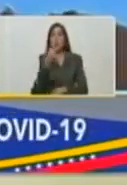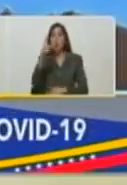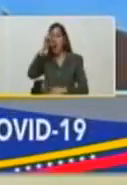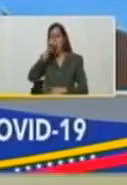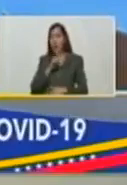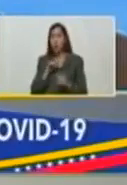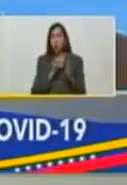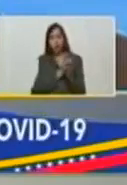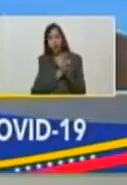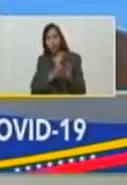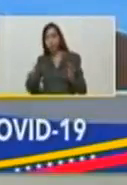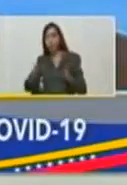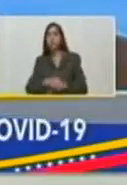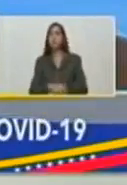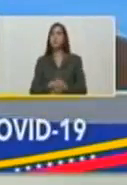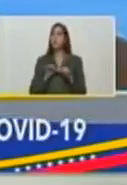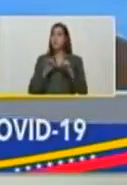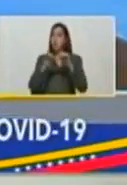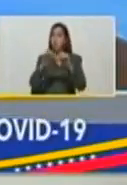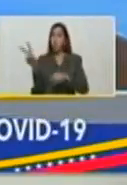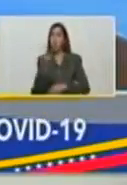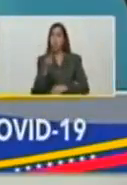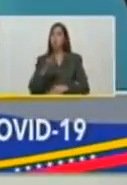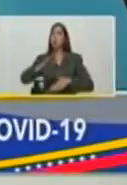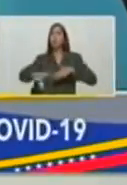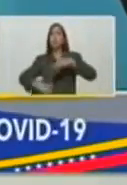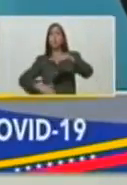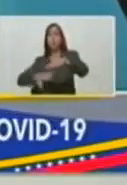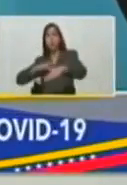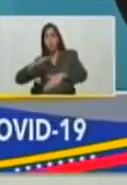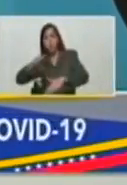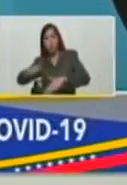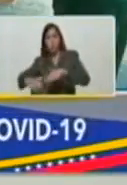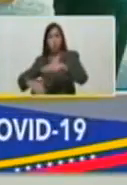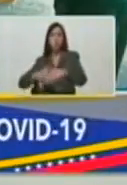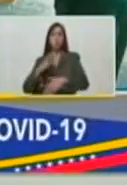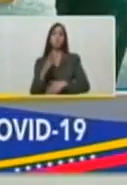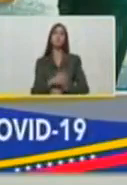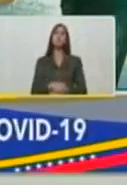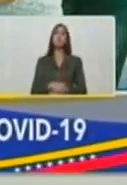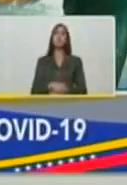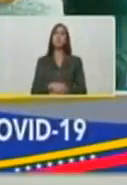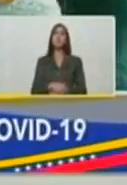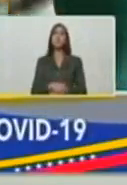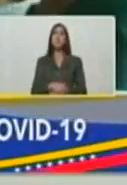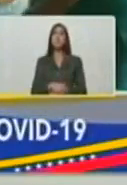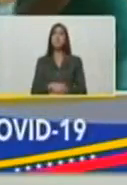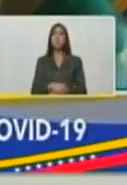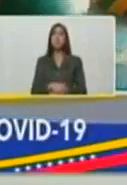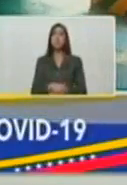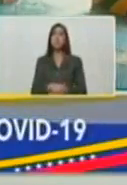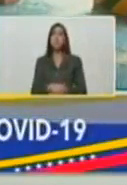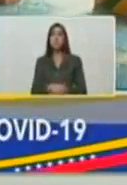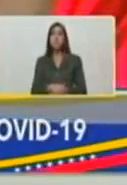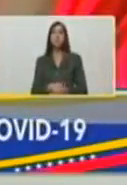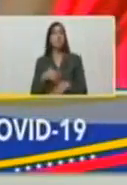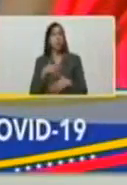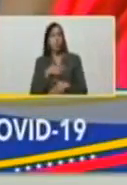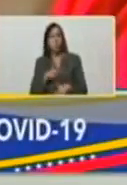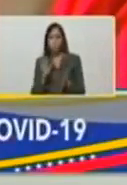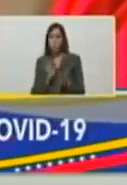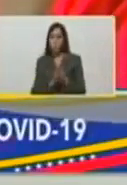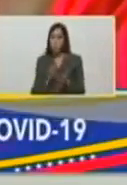adelante. Venezuela avanza, paso a paso, poco a poco, a ritmo armónico,